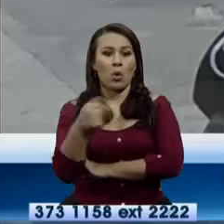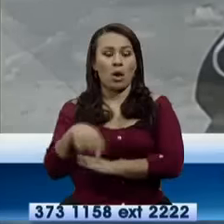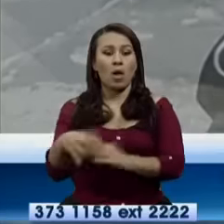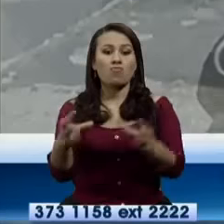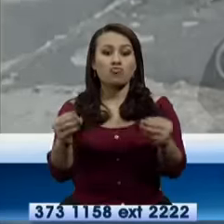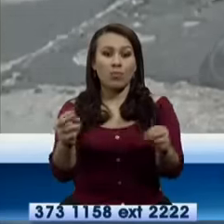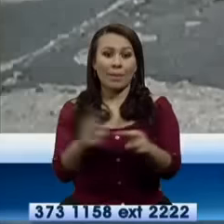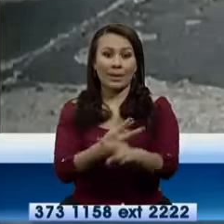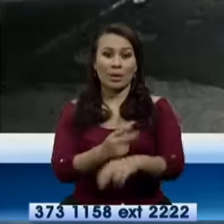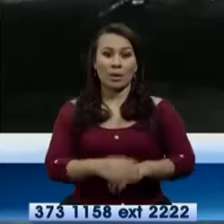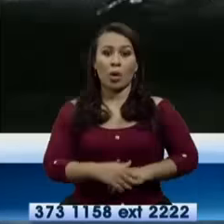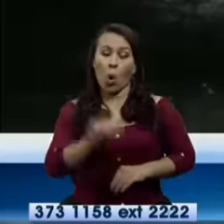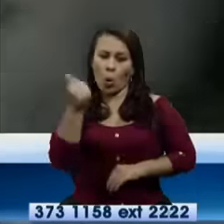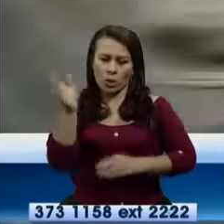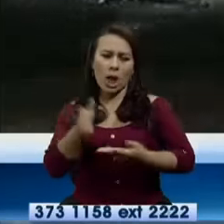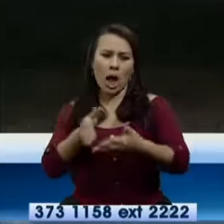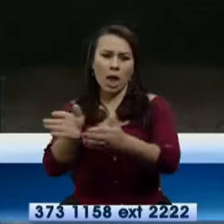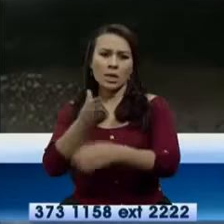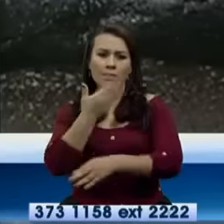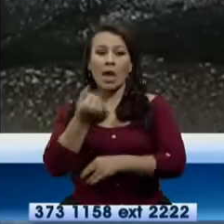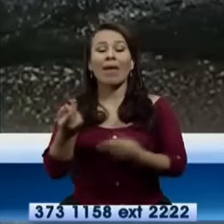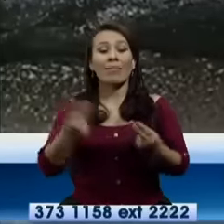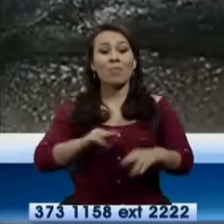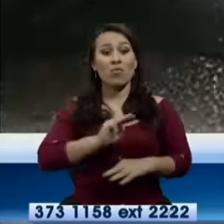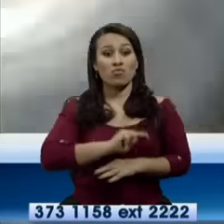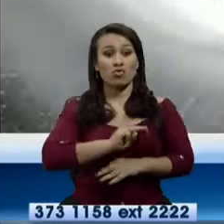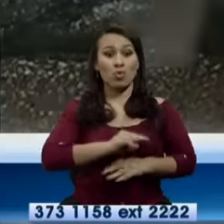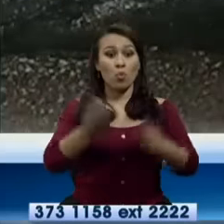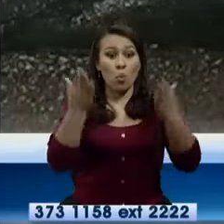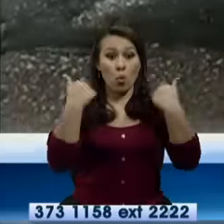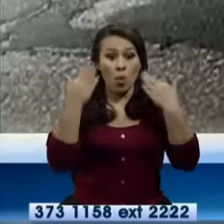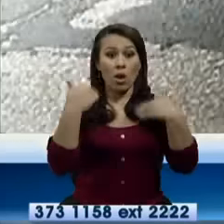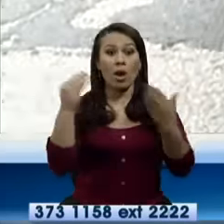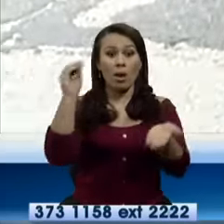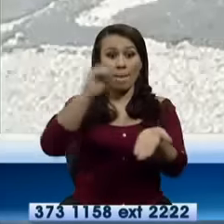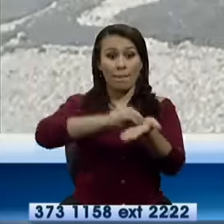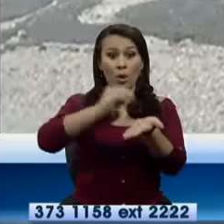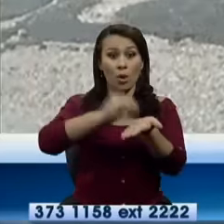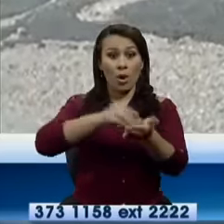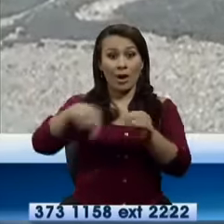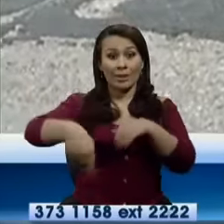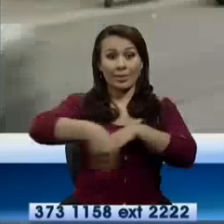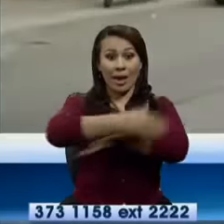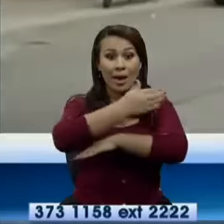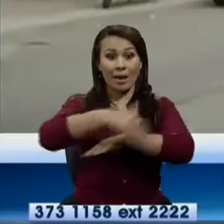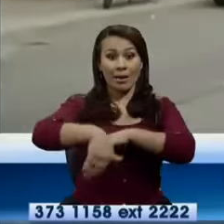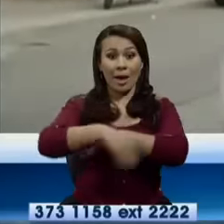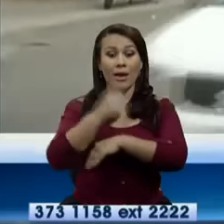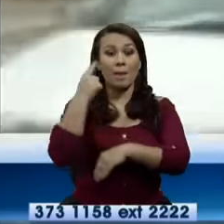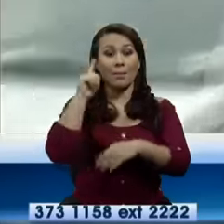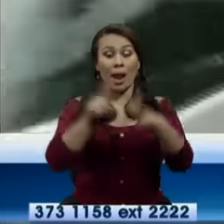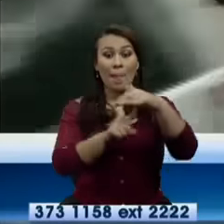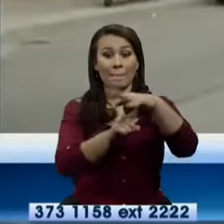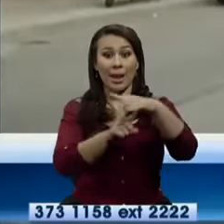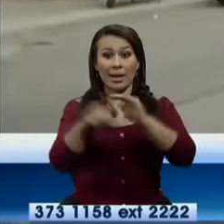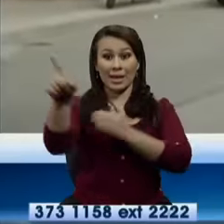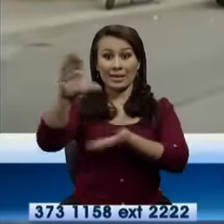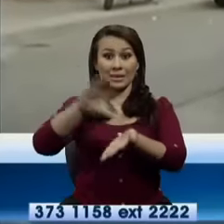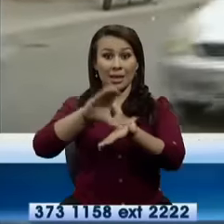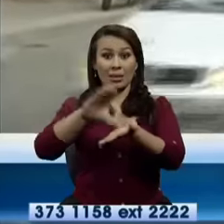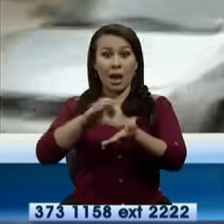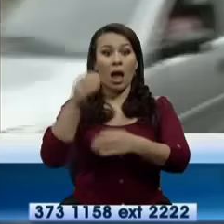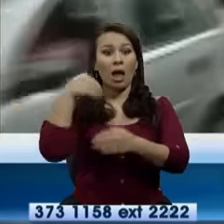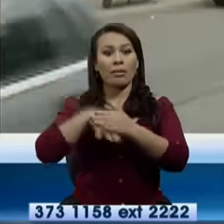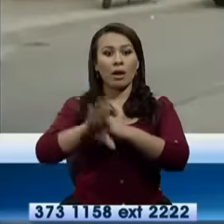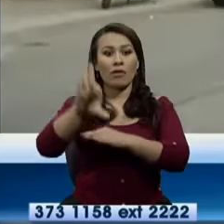lógicamente también hace falta que el municipio de Guayaquil incluya estas calles adyacentes al parque central de ingreso a la